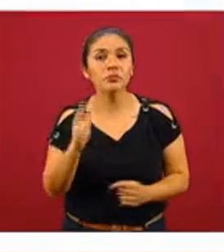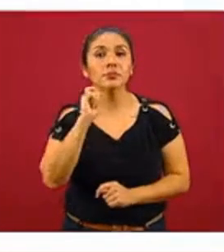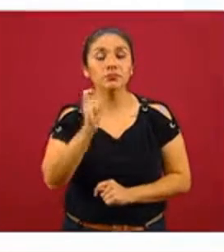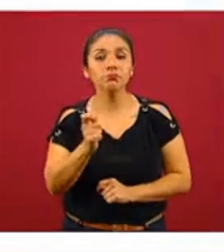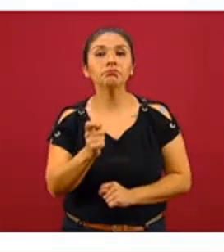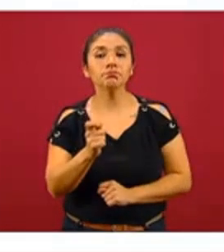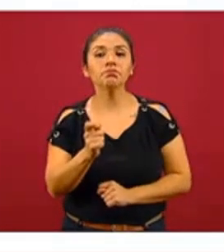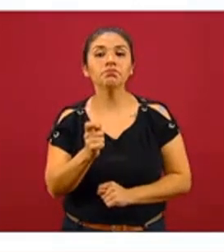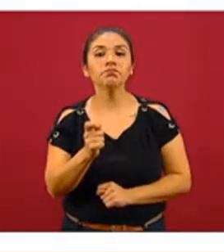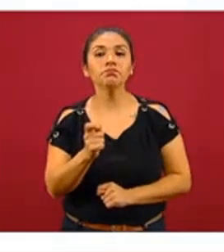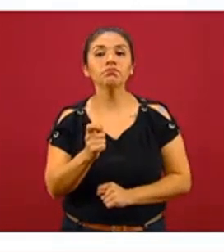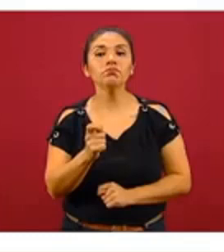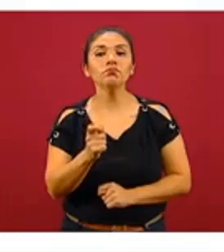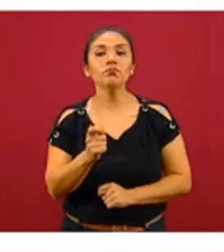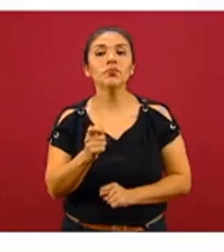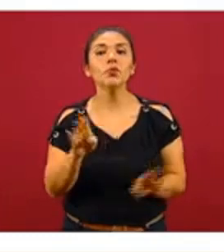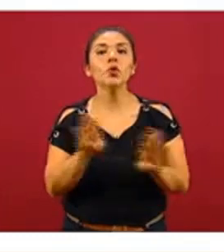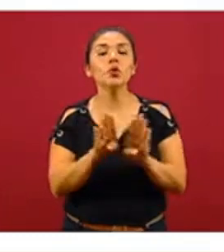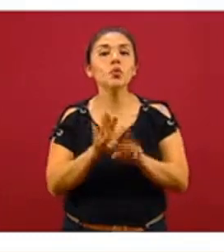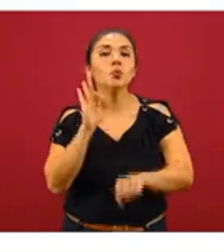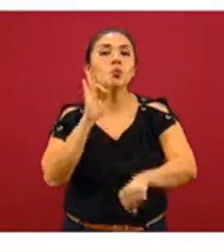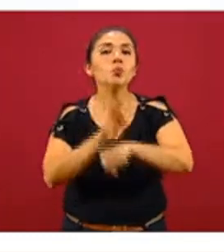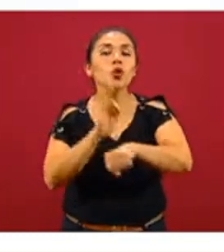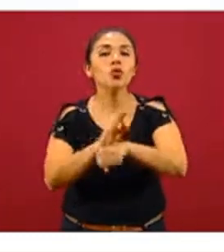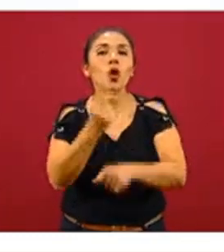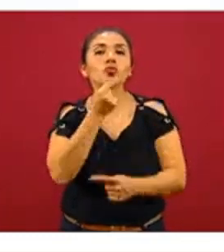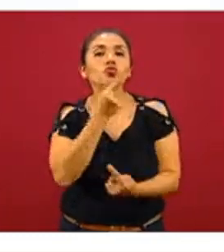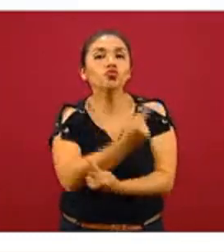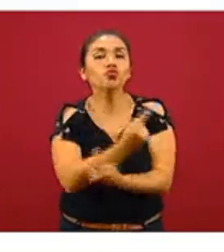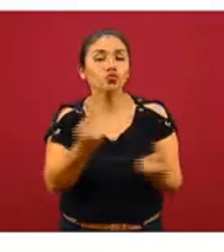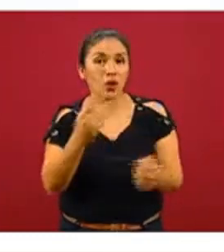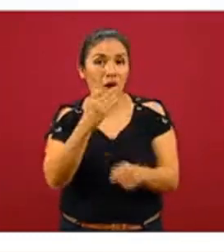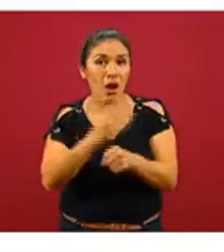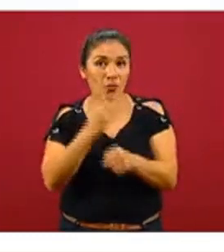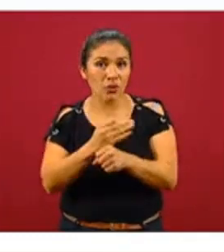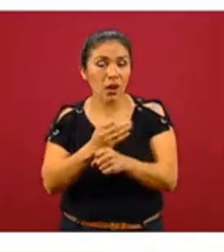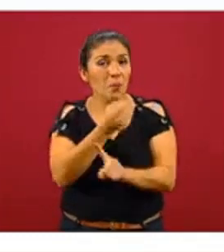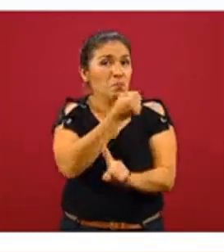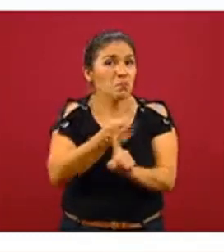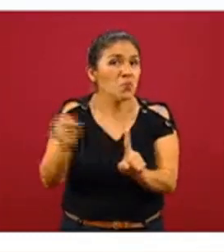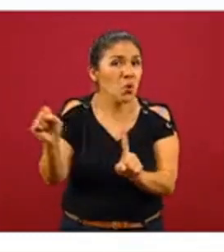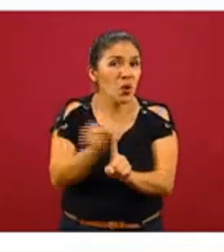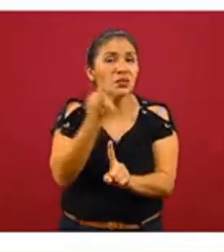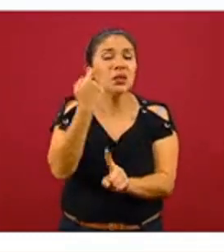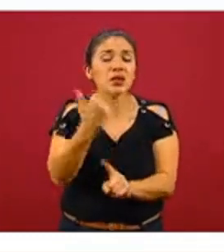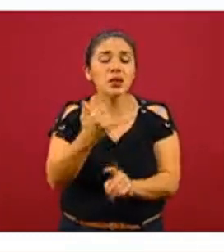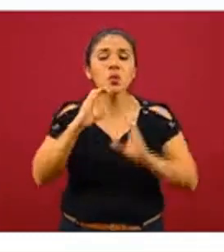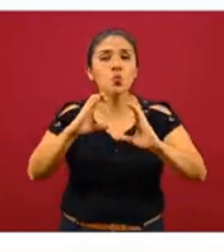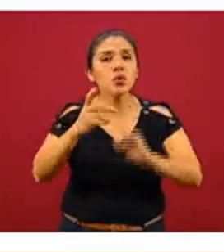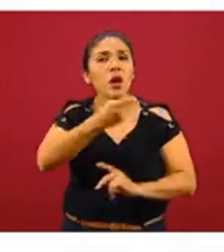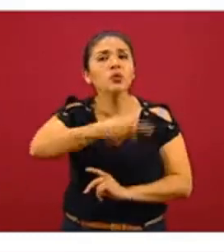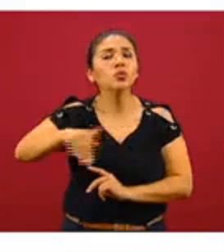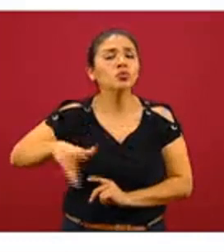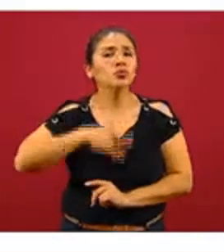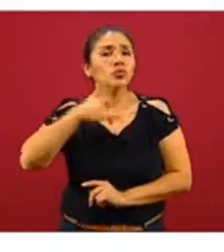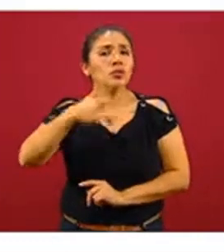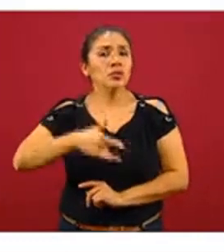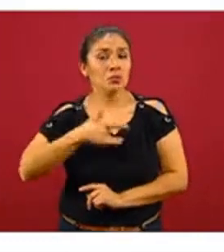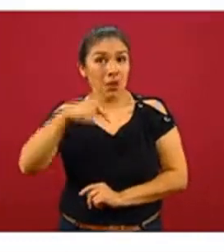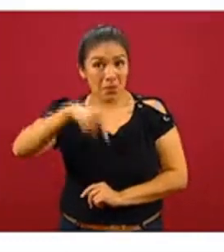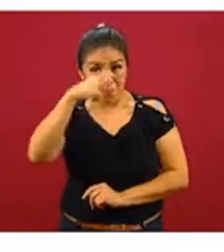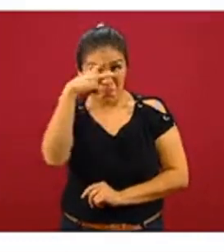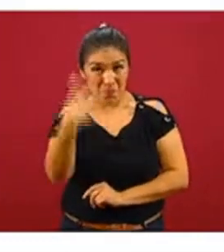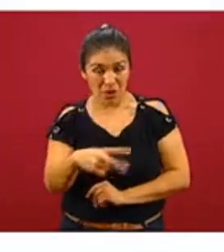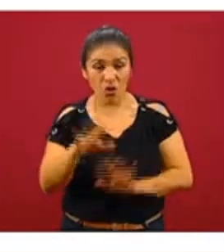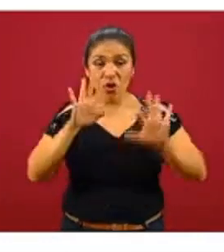vinculado al alineamiento en cuanto a la protección de los niños frente a la violencia y el cuidado emocional. En México, más que 6 de cada